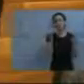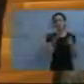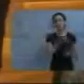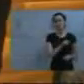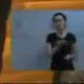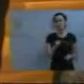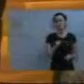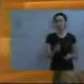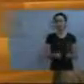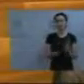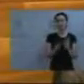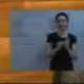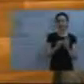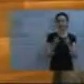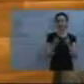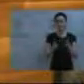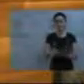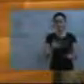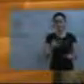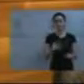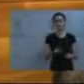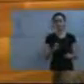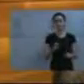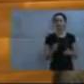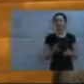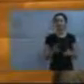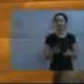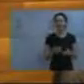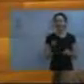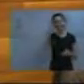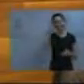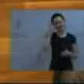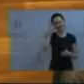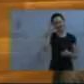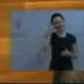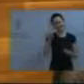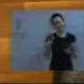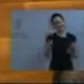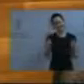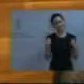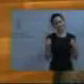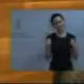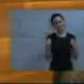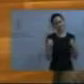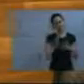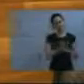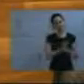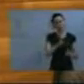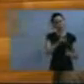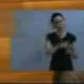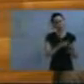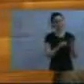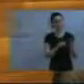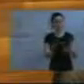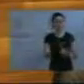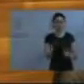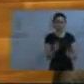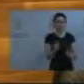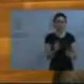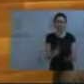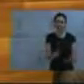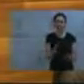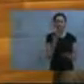pregunta, y soy consciente de que probablemente no sea objeto de competencia de su consejería, pero es evidente que hace